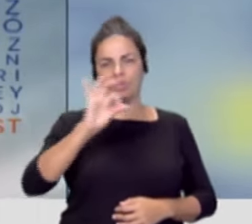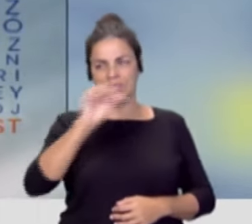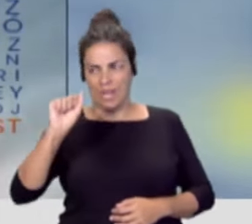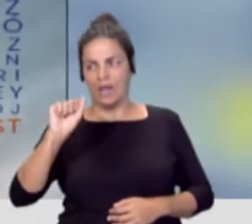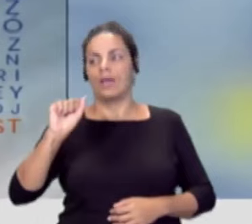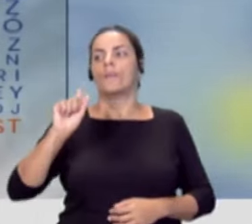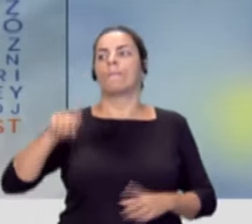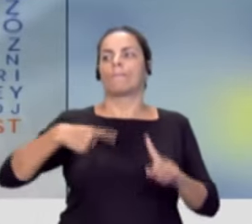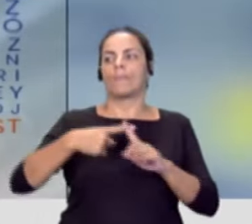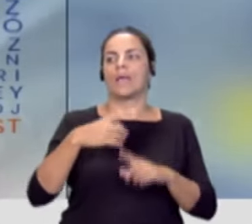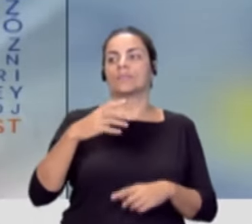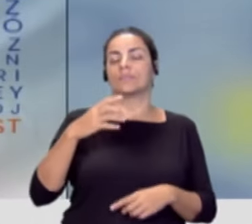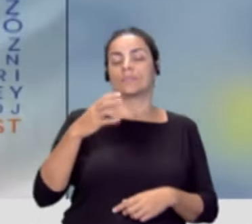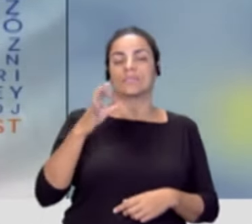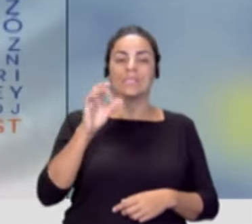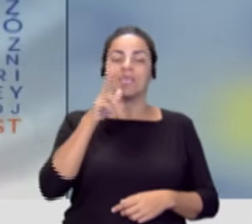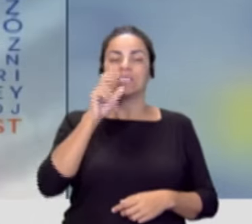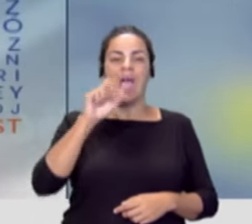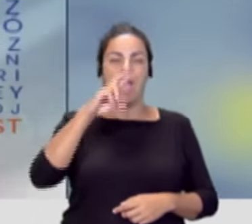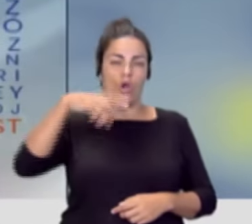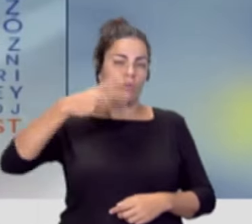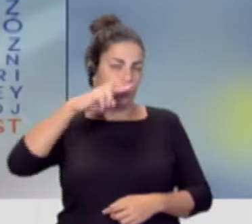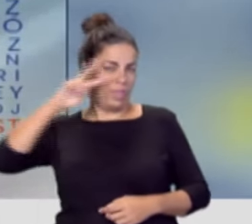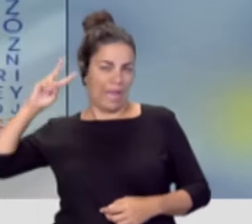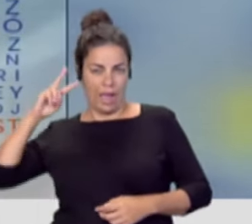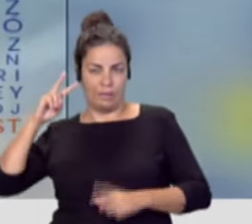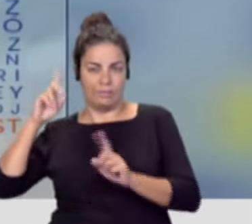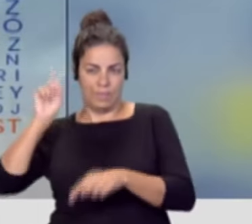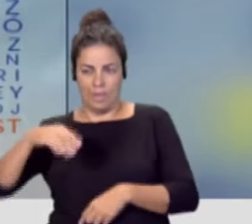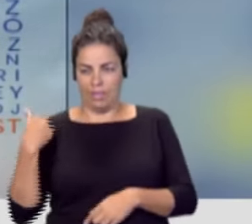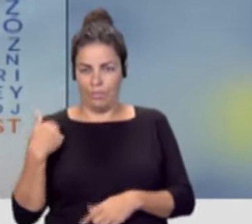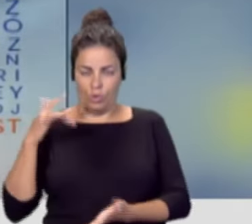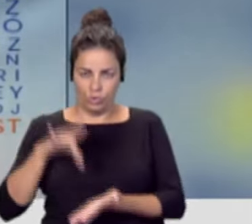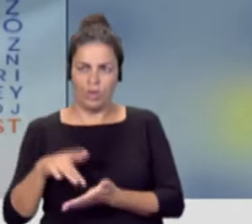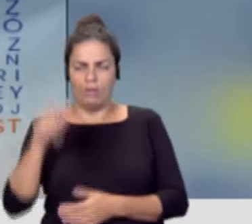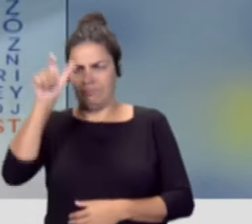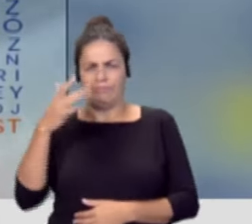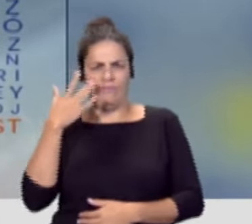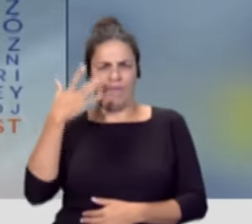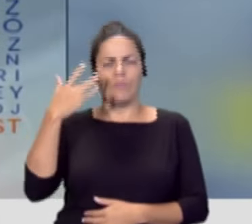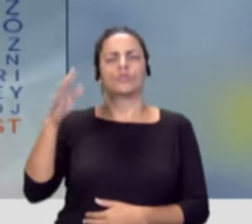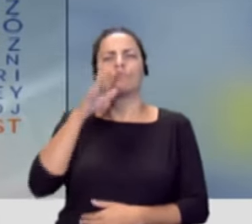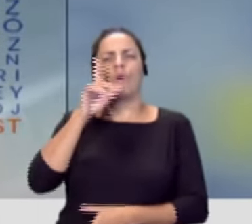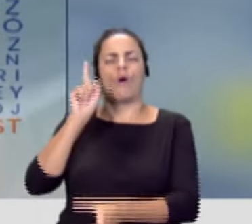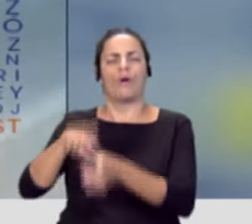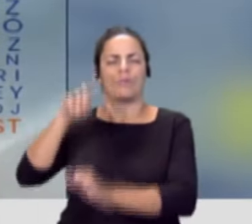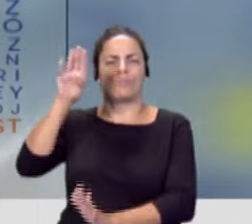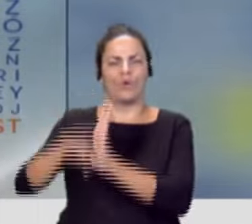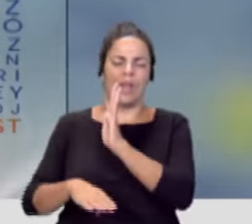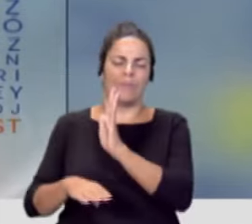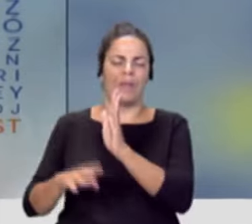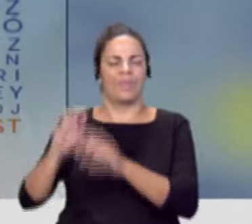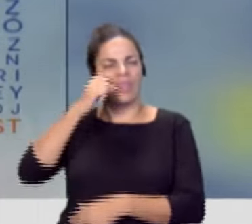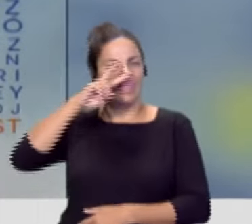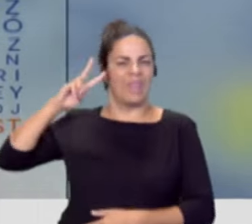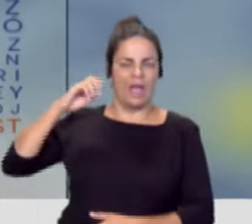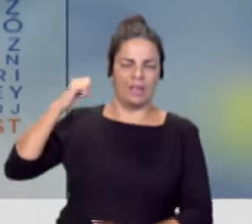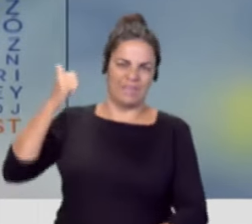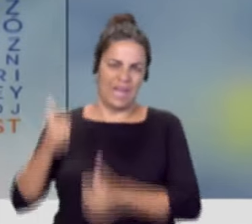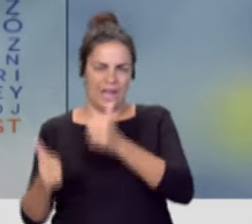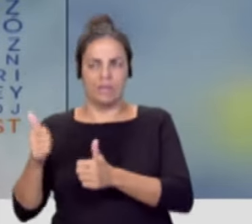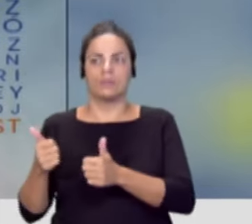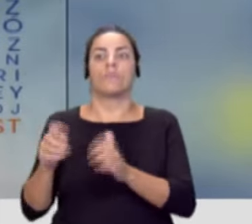de los drag que ya ha estado estos días, que además es uno de los más conocidos de nuestro país por su paso en el programa Drag Race, ganador además de la